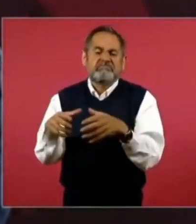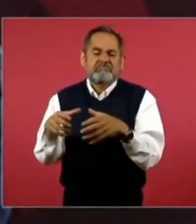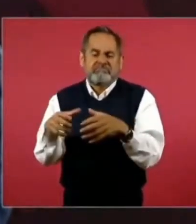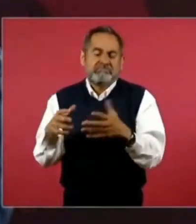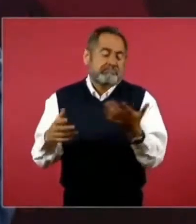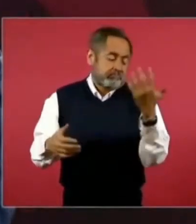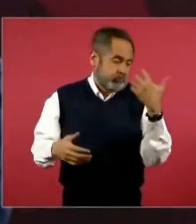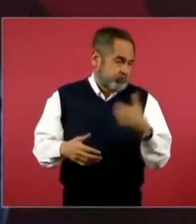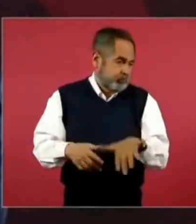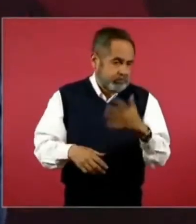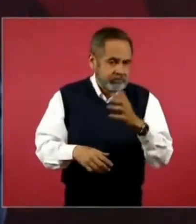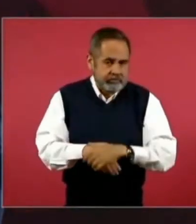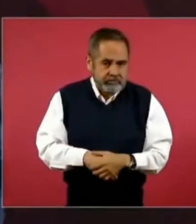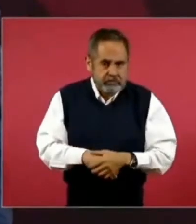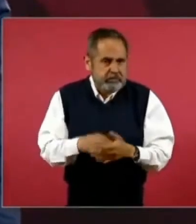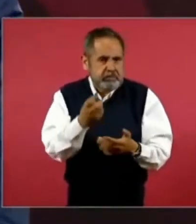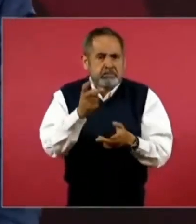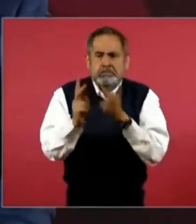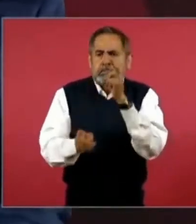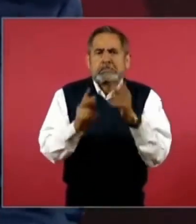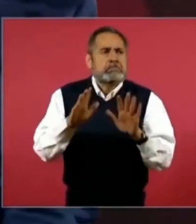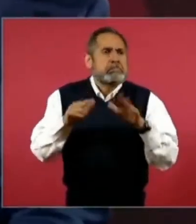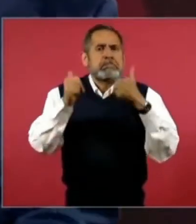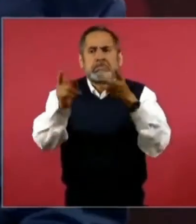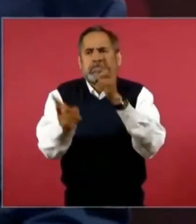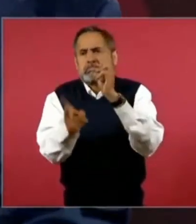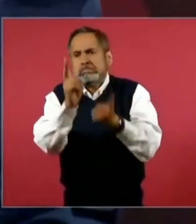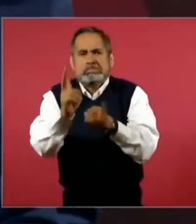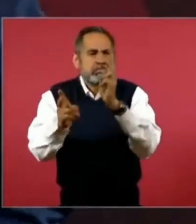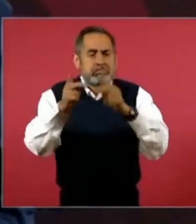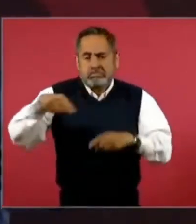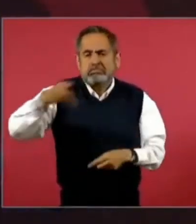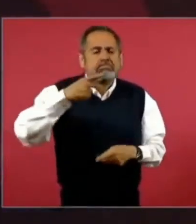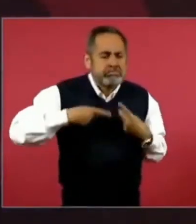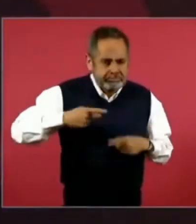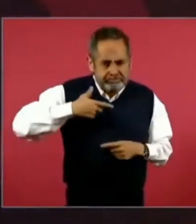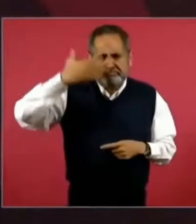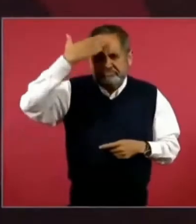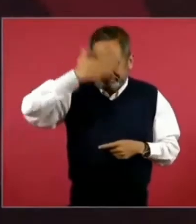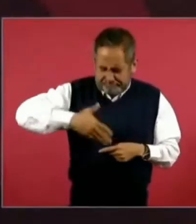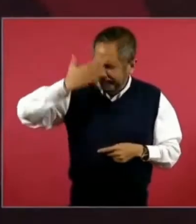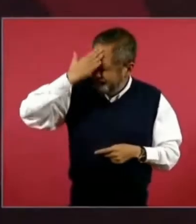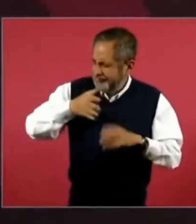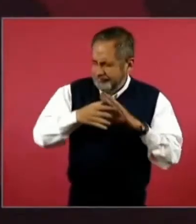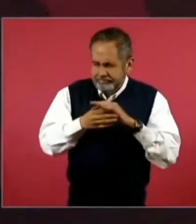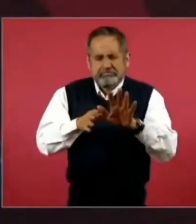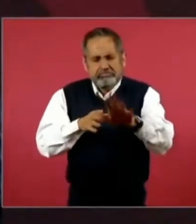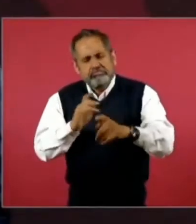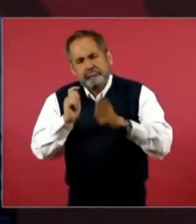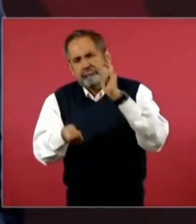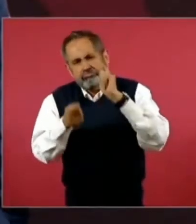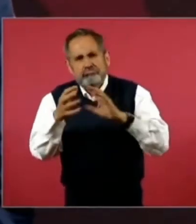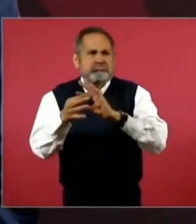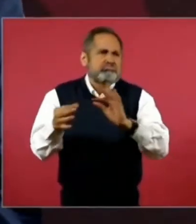Y eso platicas con la gente en la calle y te dice, y están informados de todo.